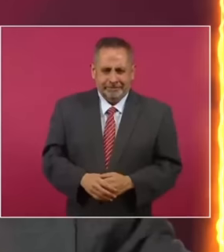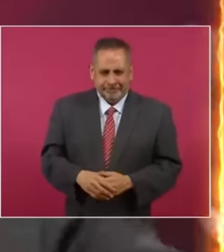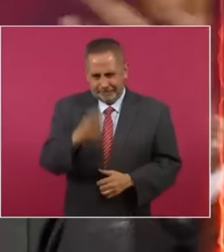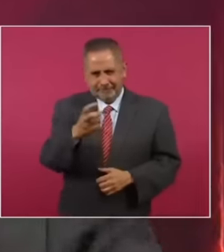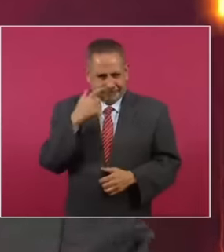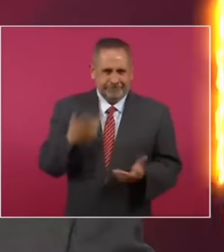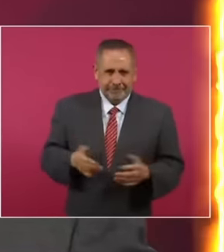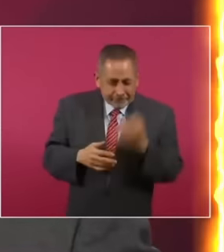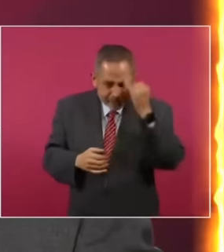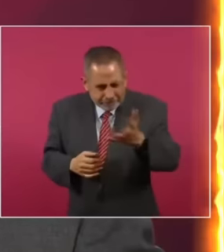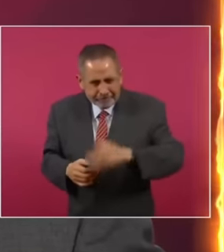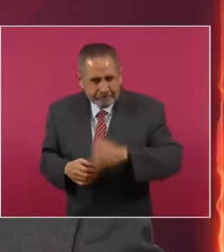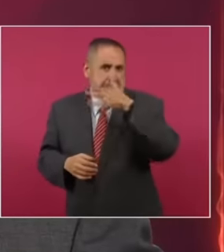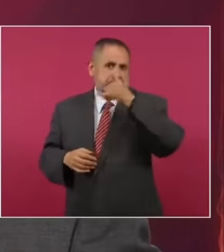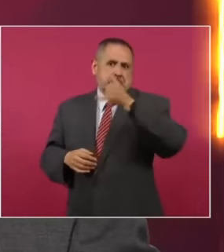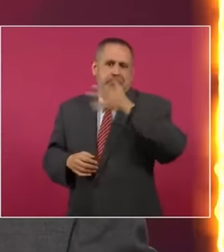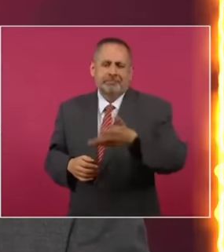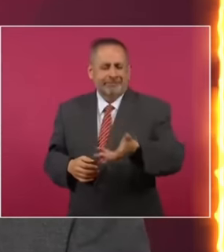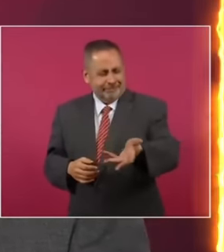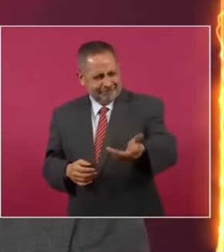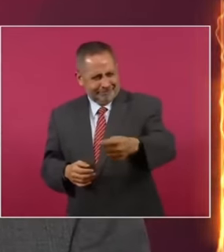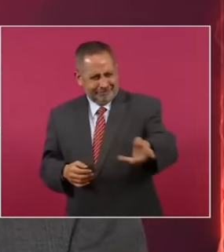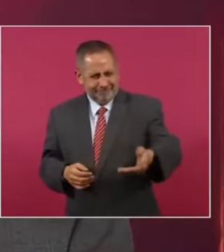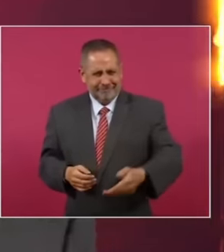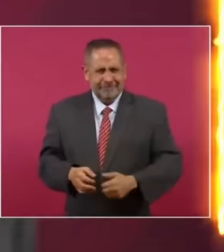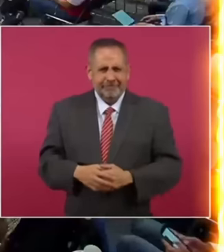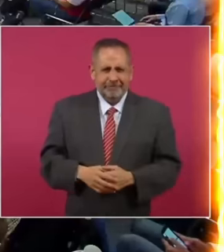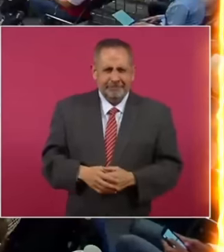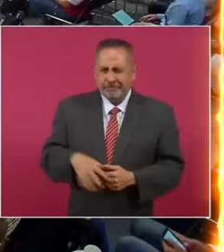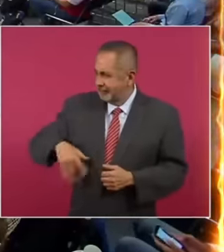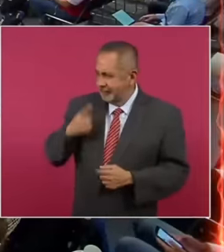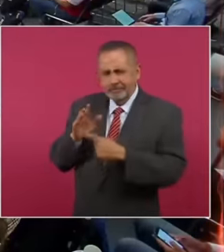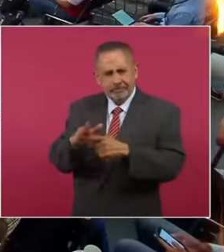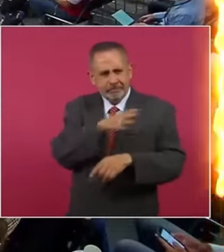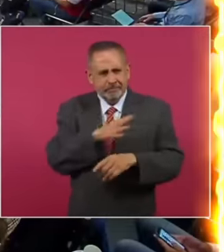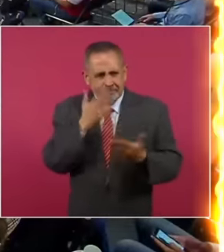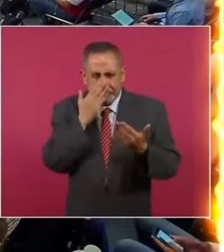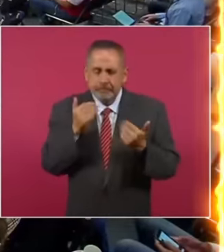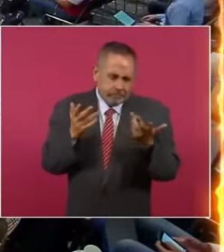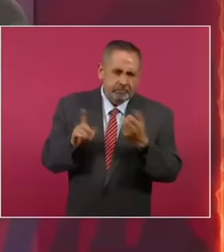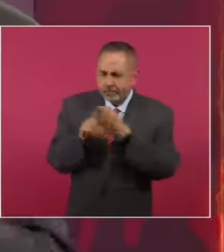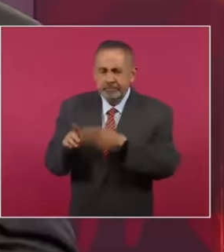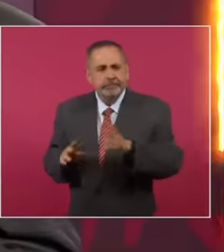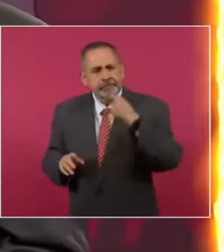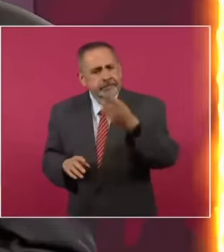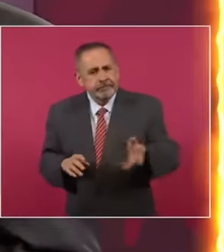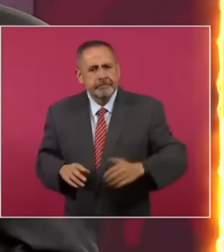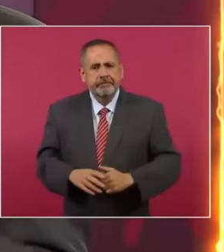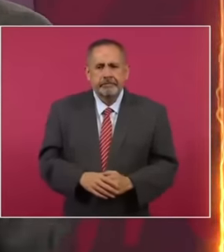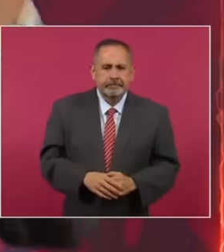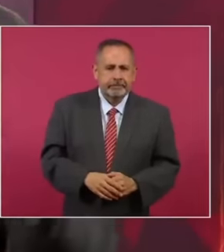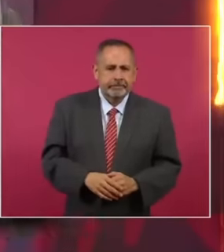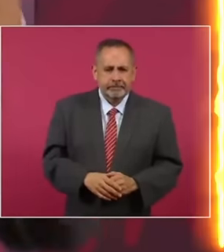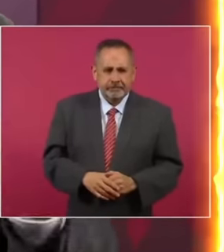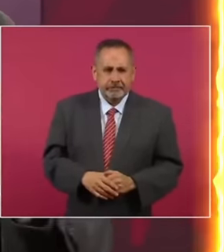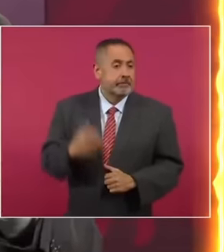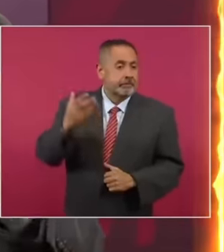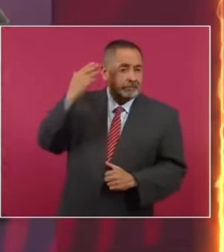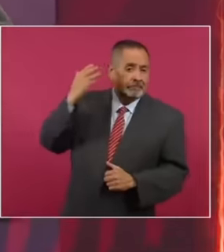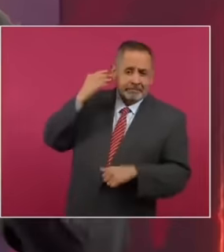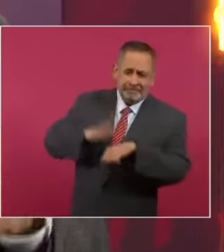Por eso, pero imagínense. Y ahora me acabo de decir, que bueno, sí. Yo les puedo decir que estaba